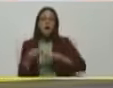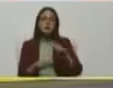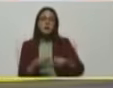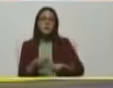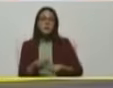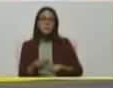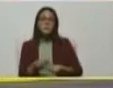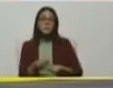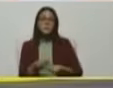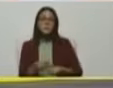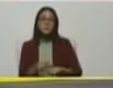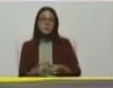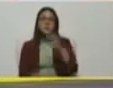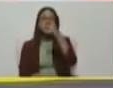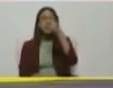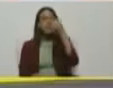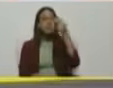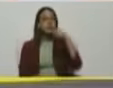a